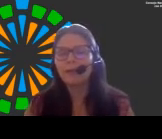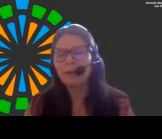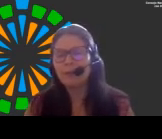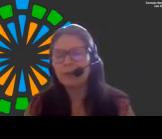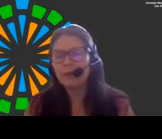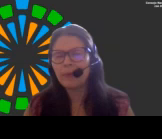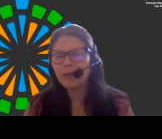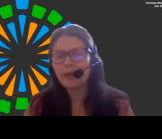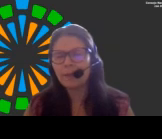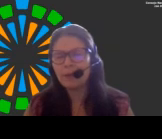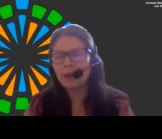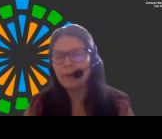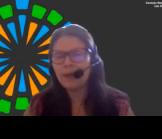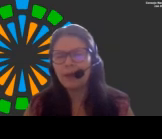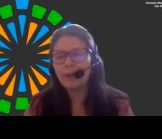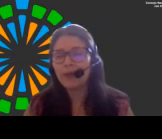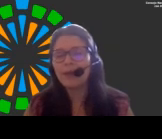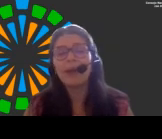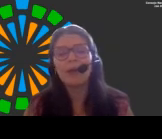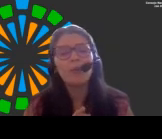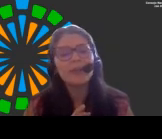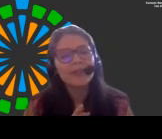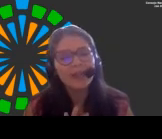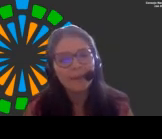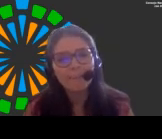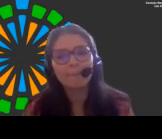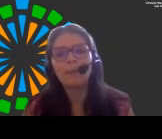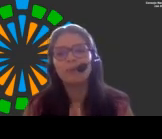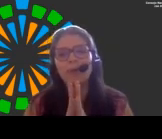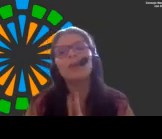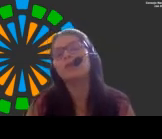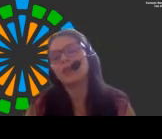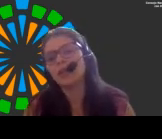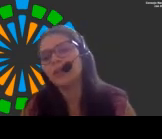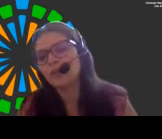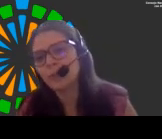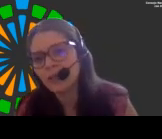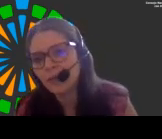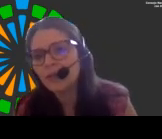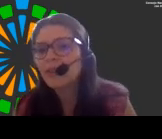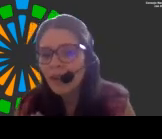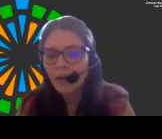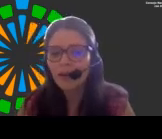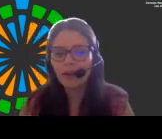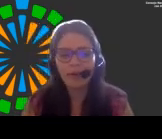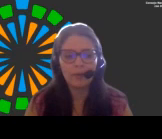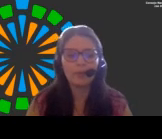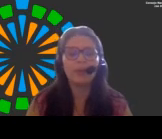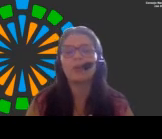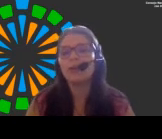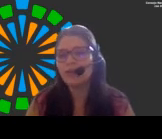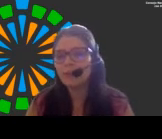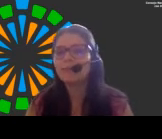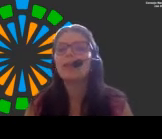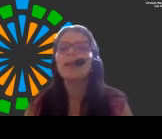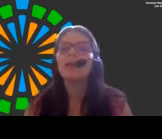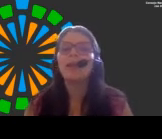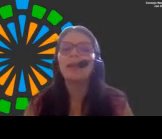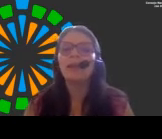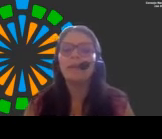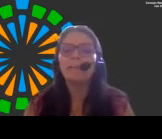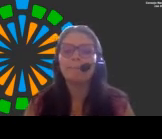se me olvidó el nombre Pura vida buena vida algo así pero espero que los traigan de expositores acá en alguna